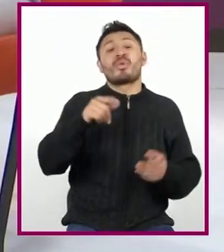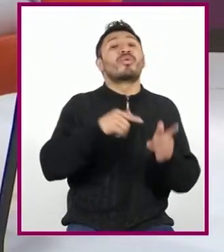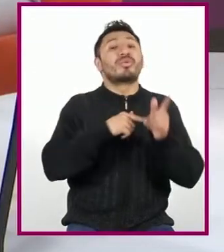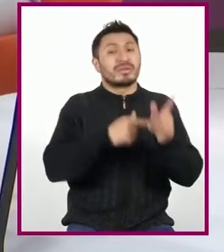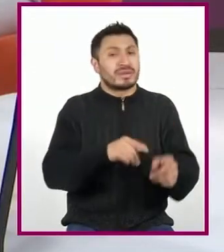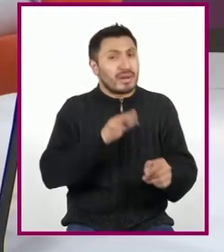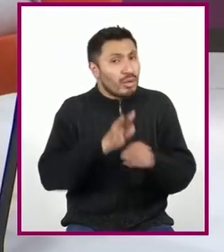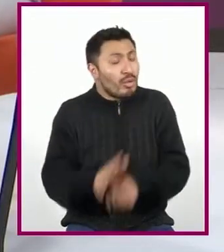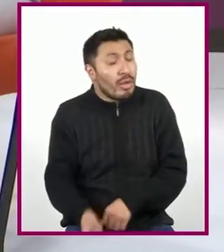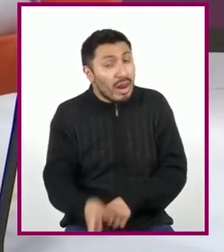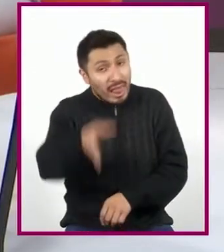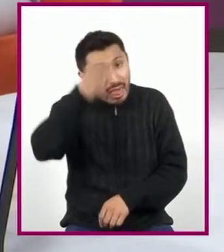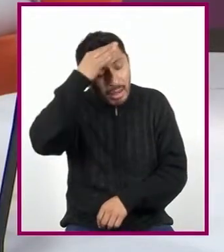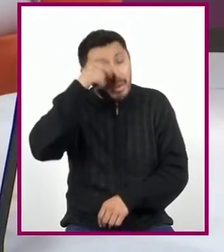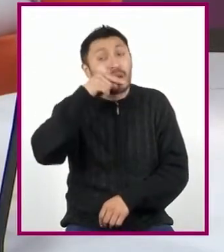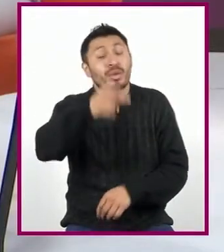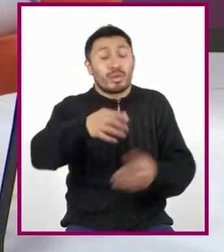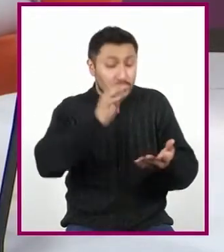para evitar las divagaciones.